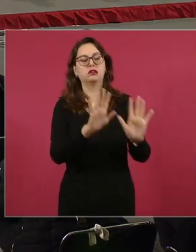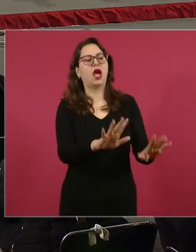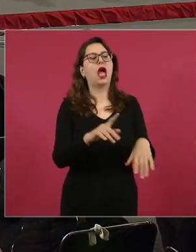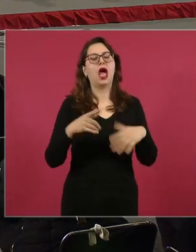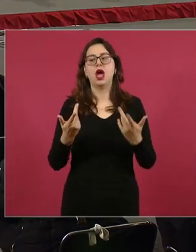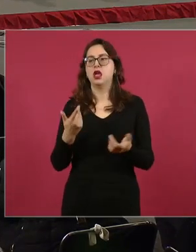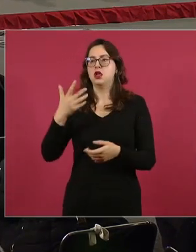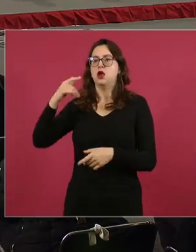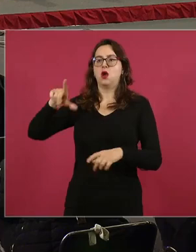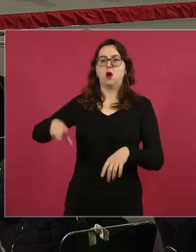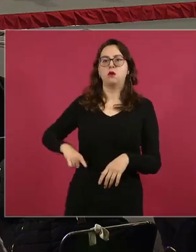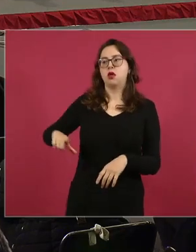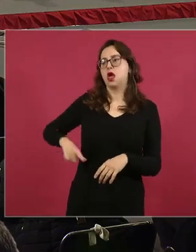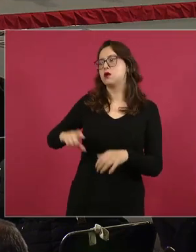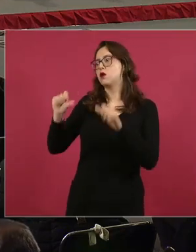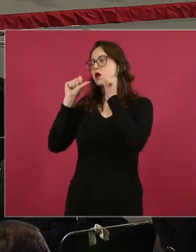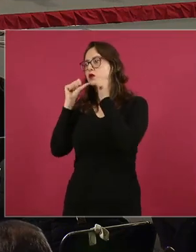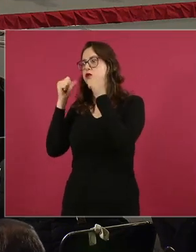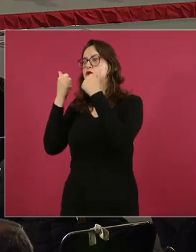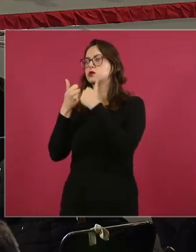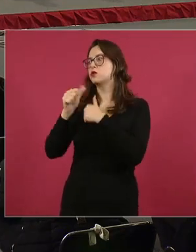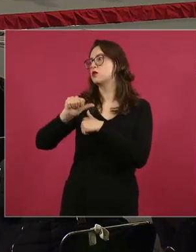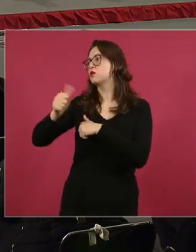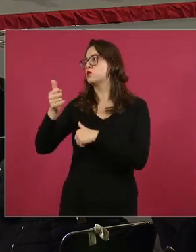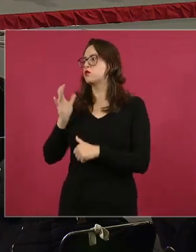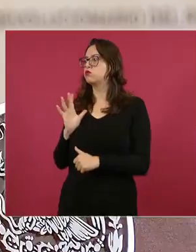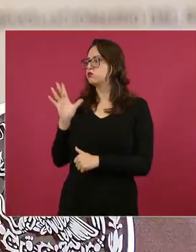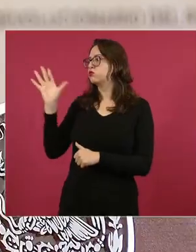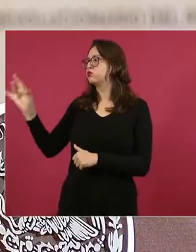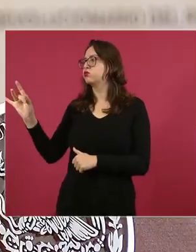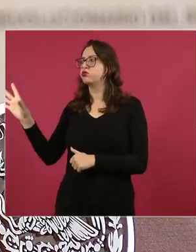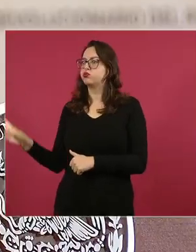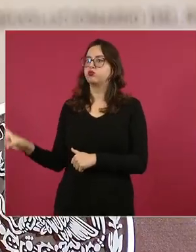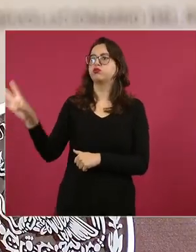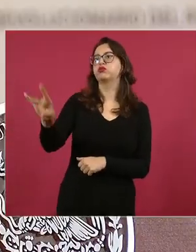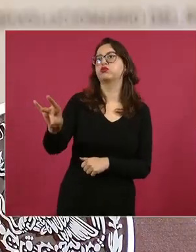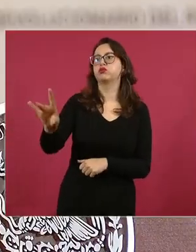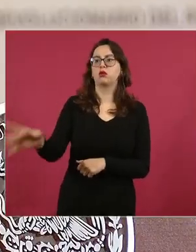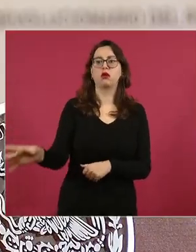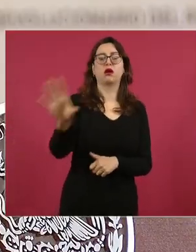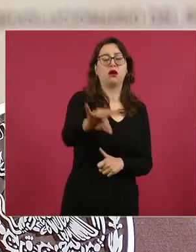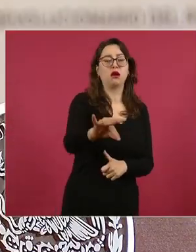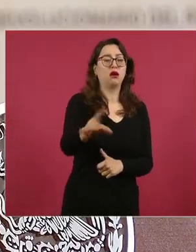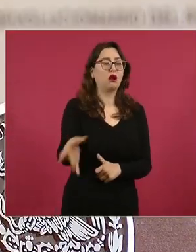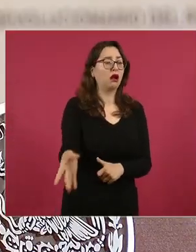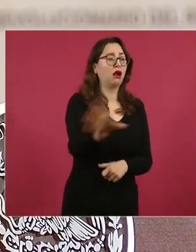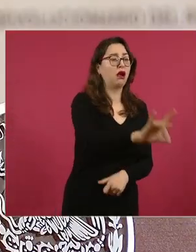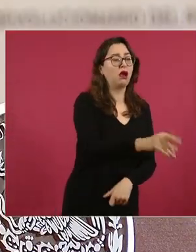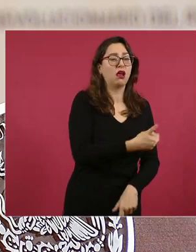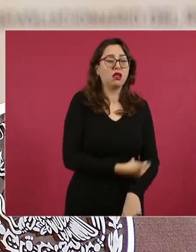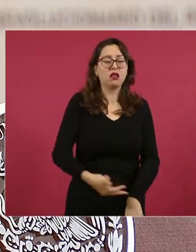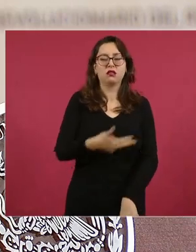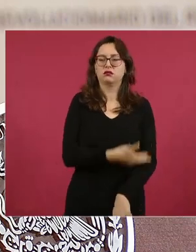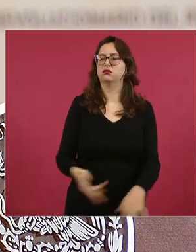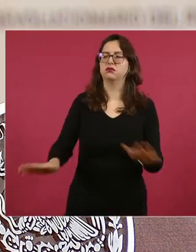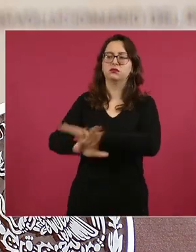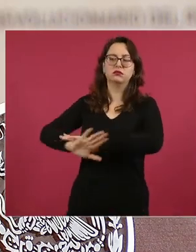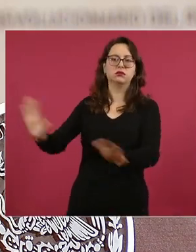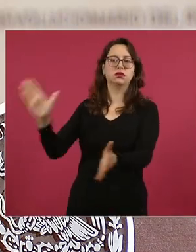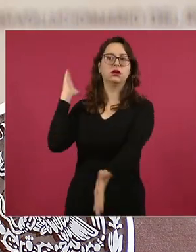y también sin imposición de personal técnico o constructores para realizar las obras o